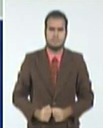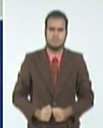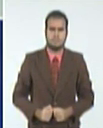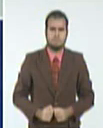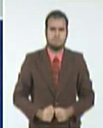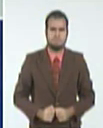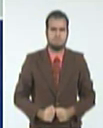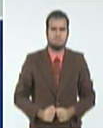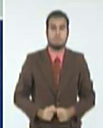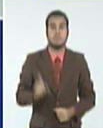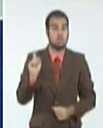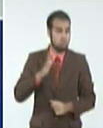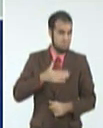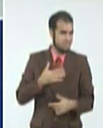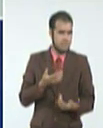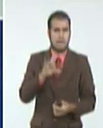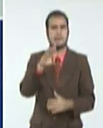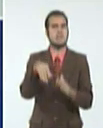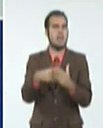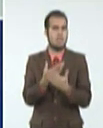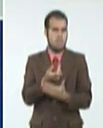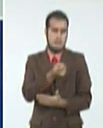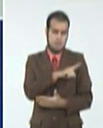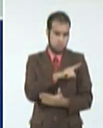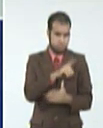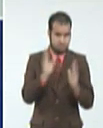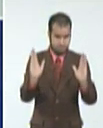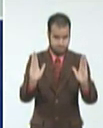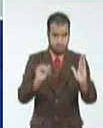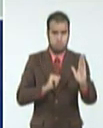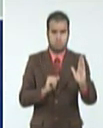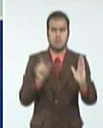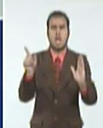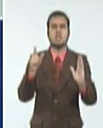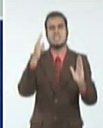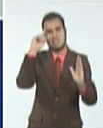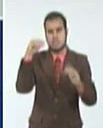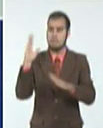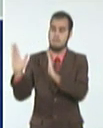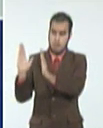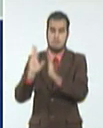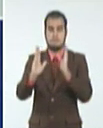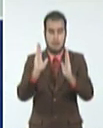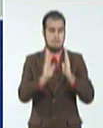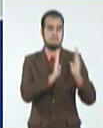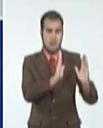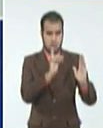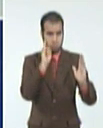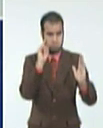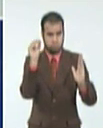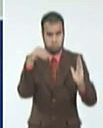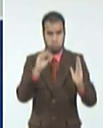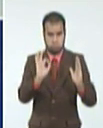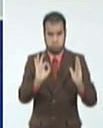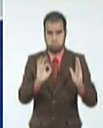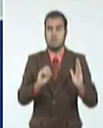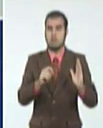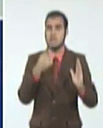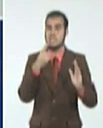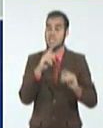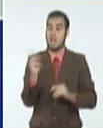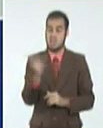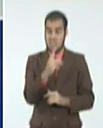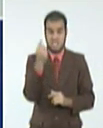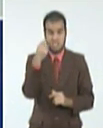últimos 15 días por región, ahí ustedes pueden ver que en definitiva en las 3 regiones van hacia el